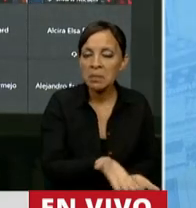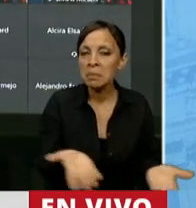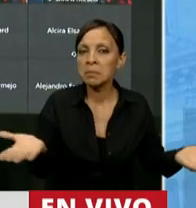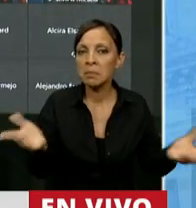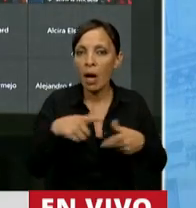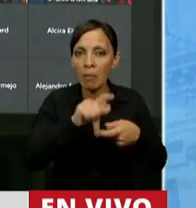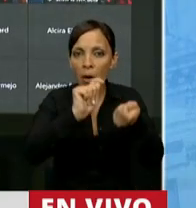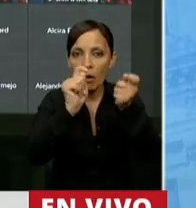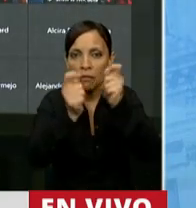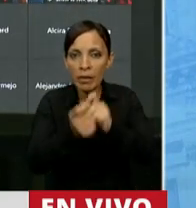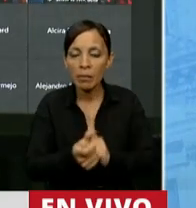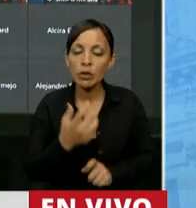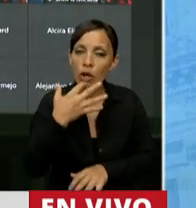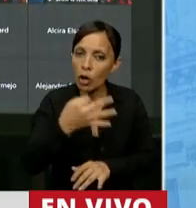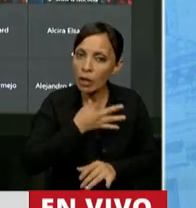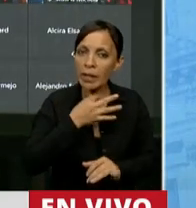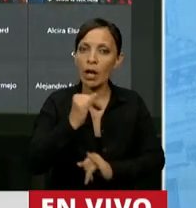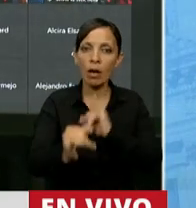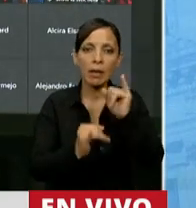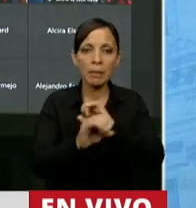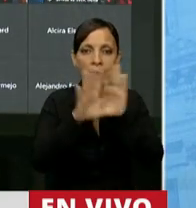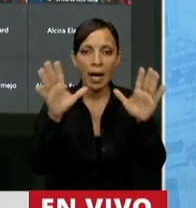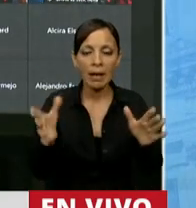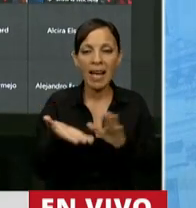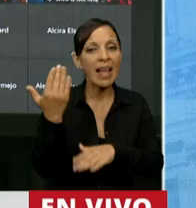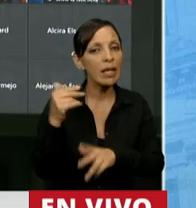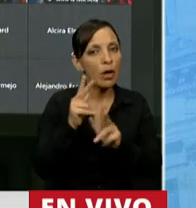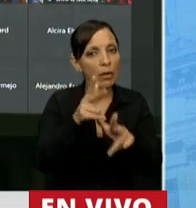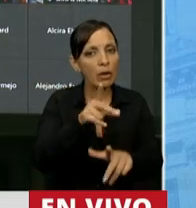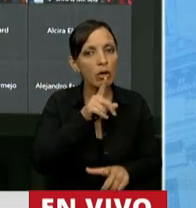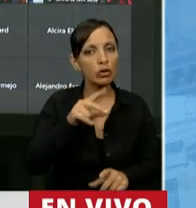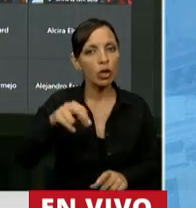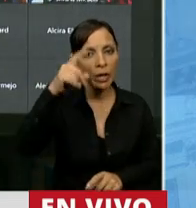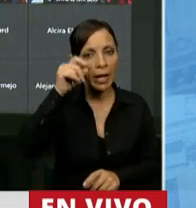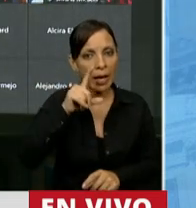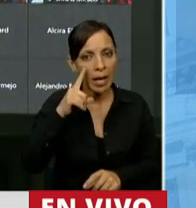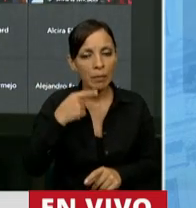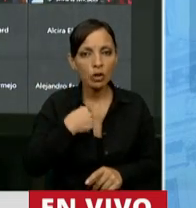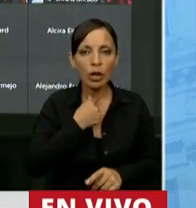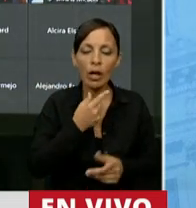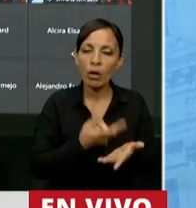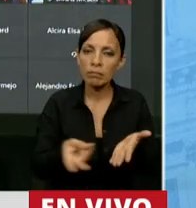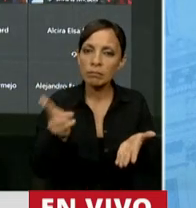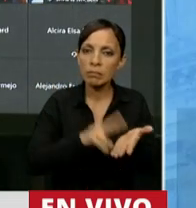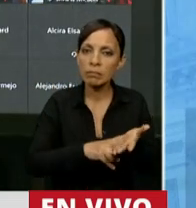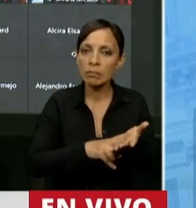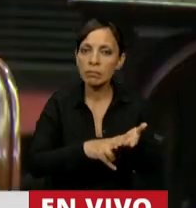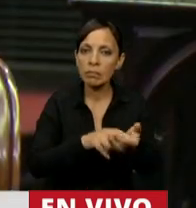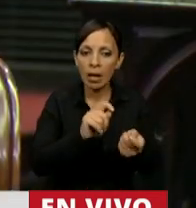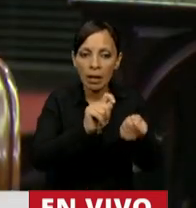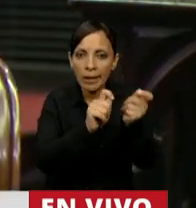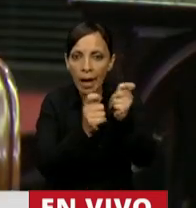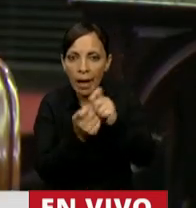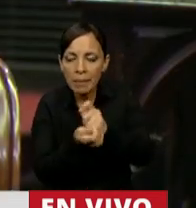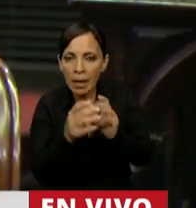claramente, y lo quiero remarcar porque lo dijo el diputado Tonelli, pero yo lo quiero volver a remarcar, alteran el orden de los